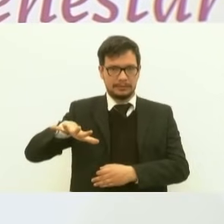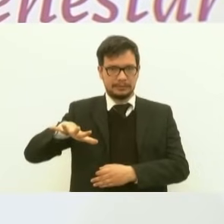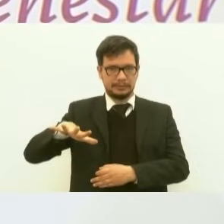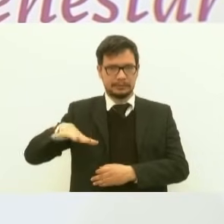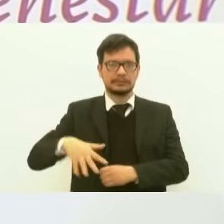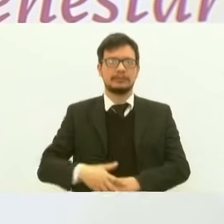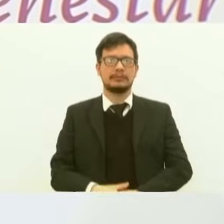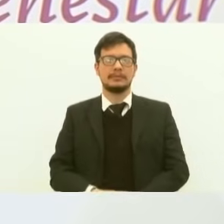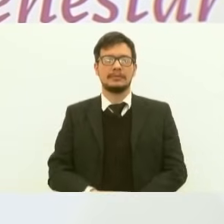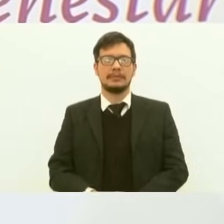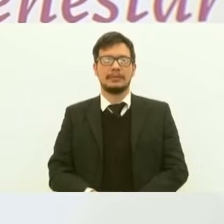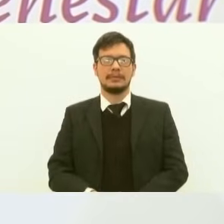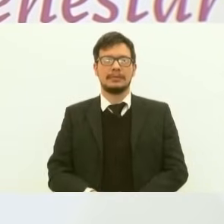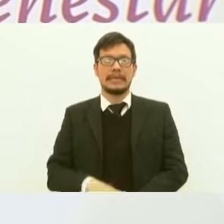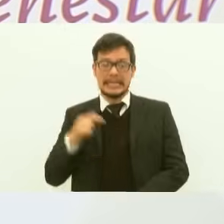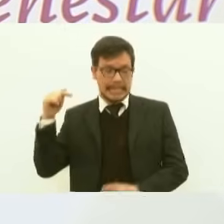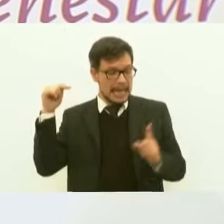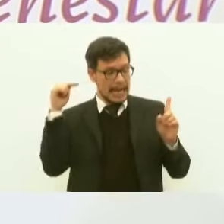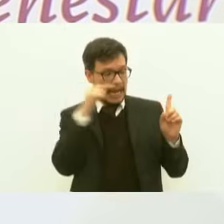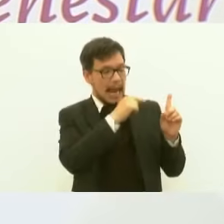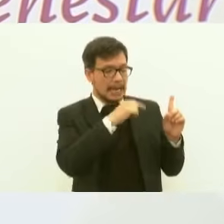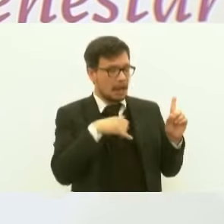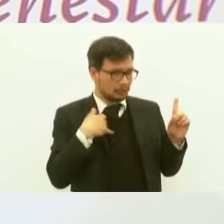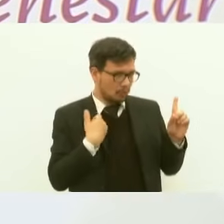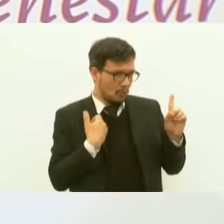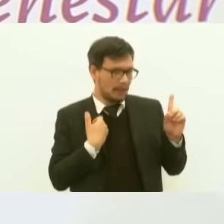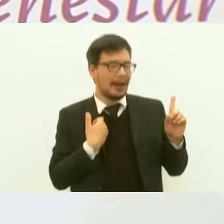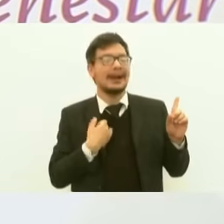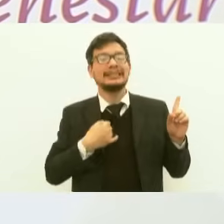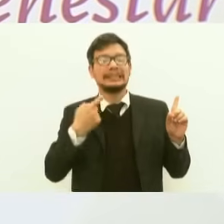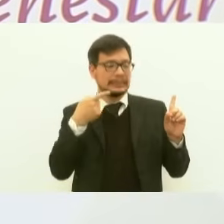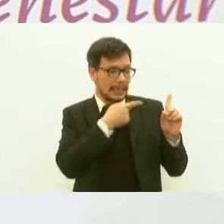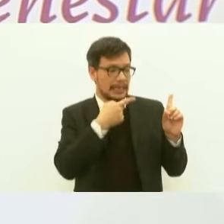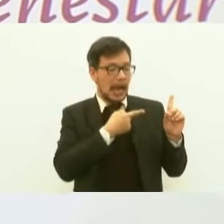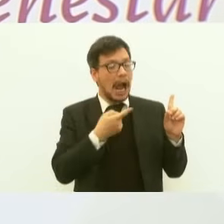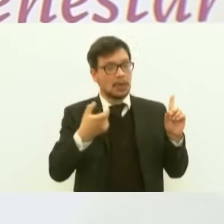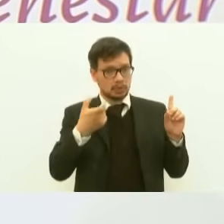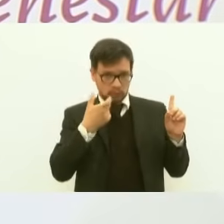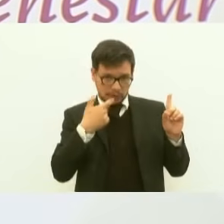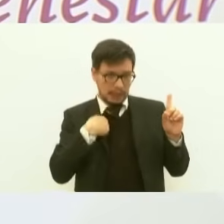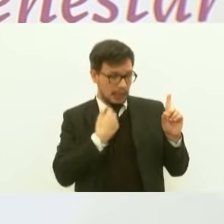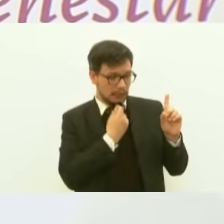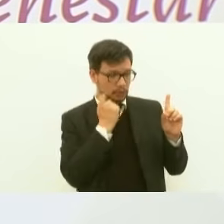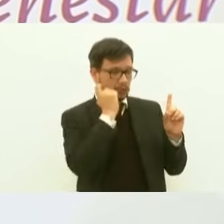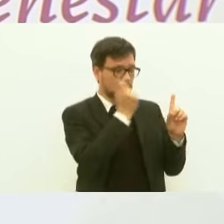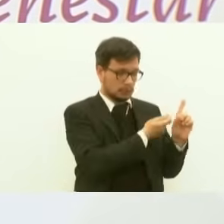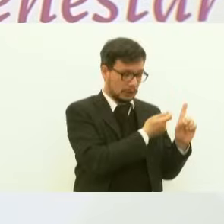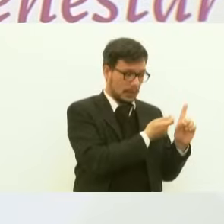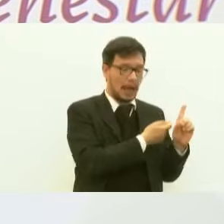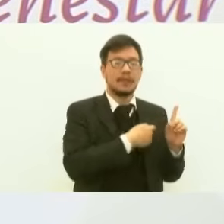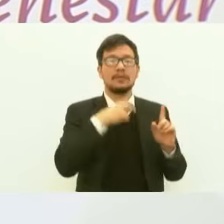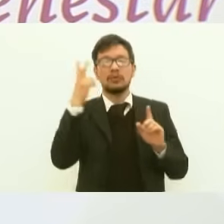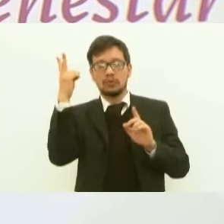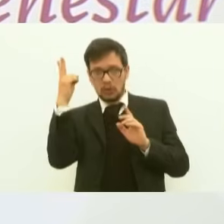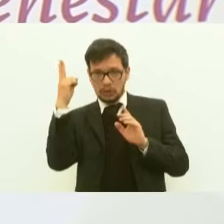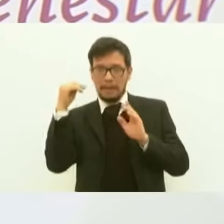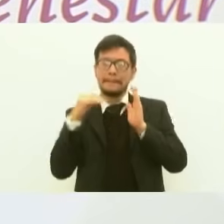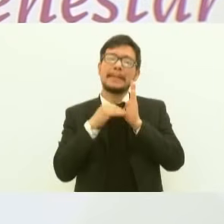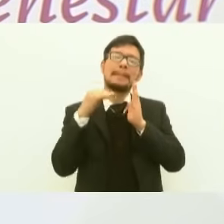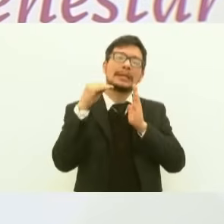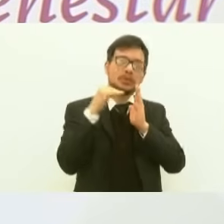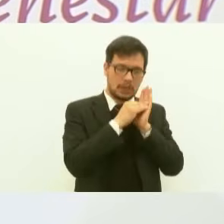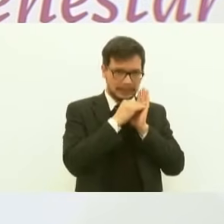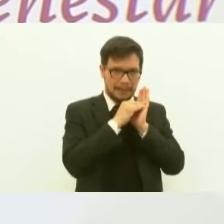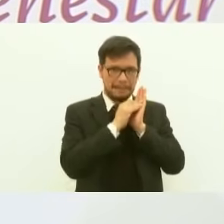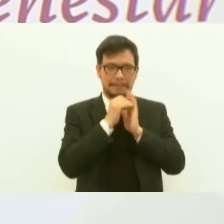tiene instrucción para destinar los 1.200 millones de pesos a la potabilizadora de